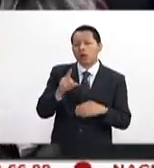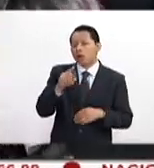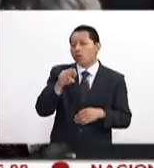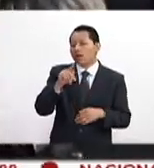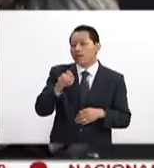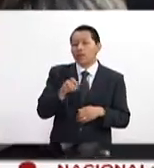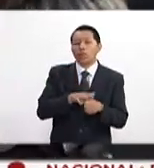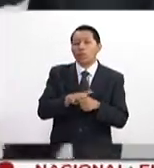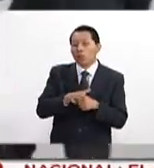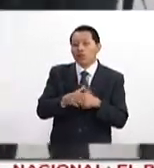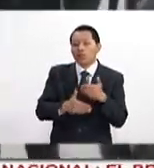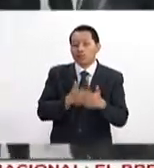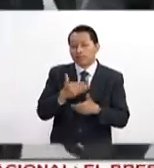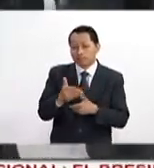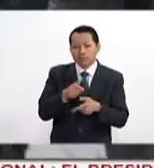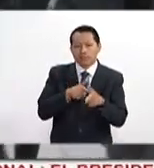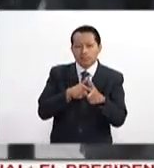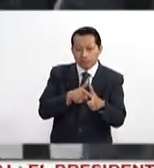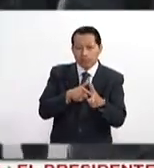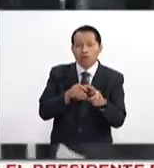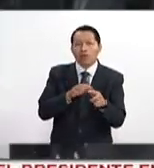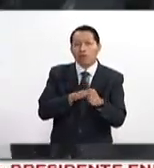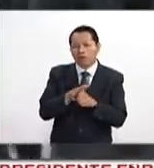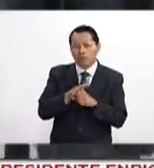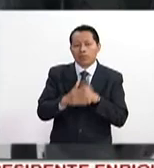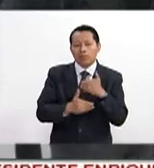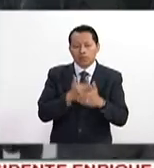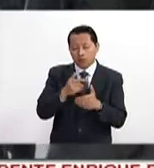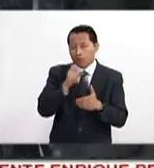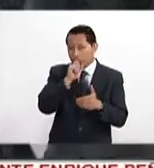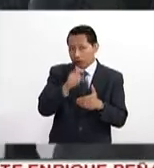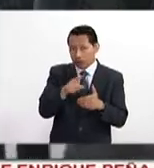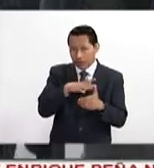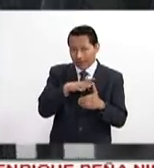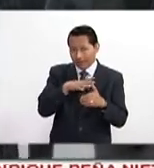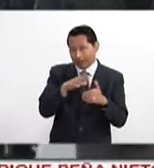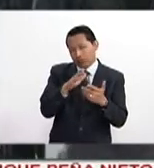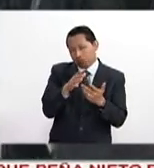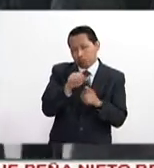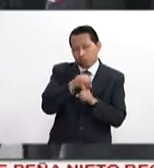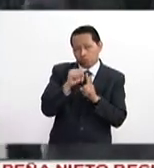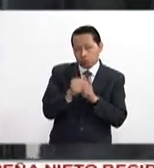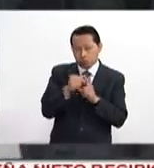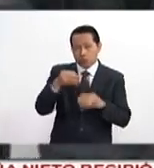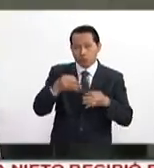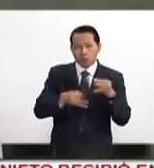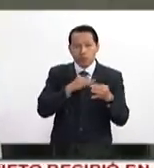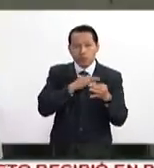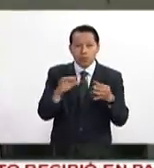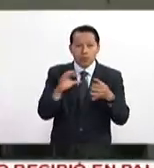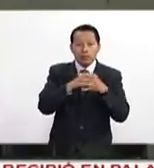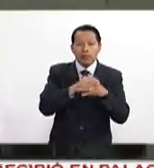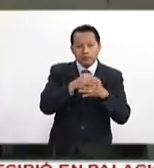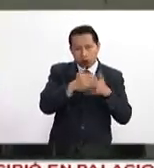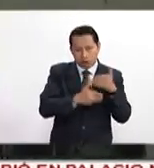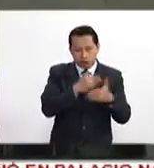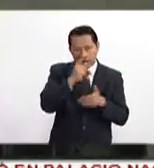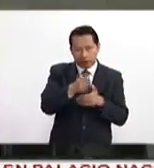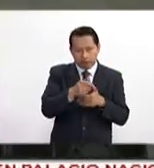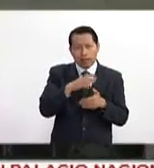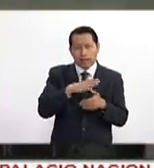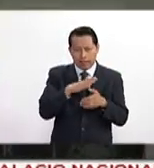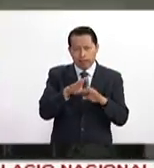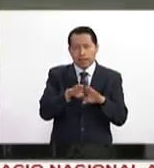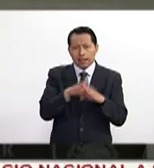Duarte durante el procedimiento. Esta situación jurídica puede ser que lo vincule a proceso, es decir, se le